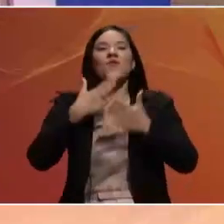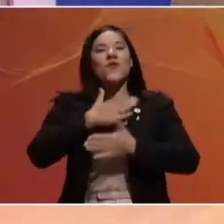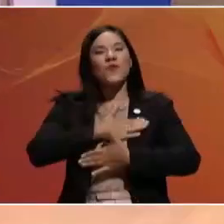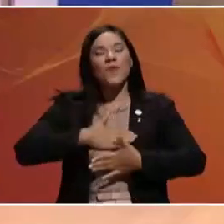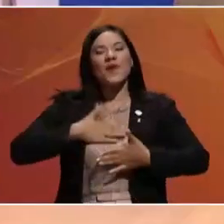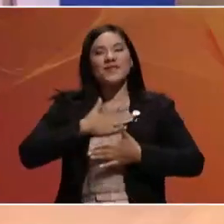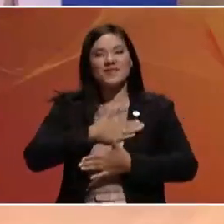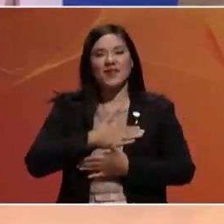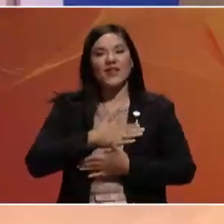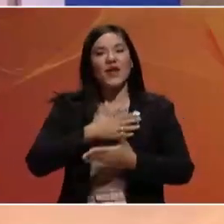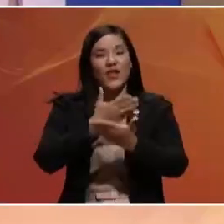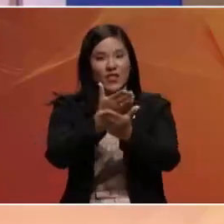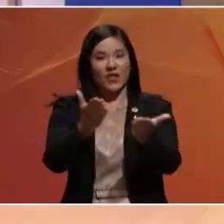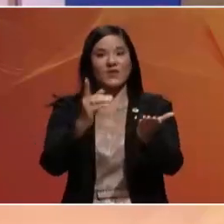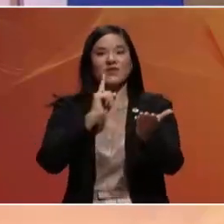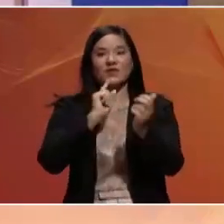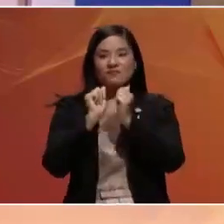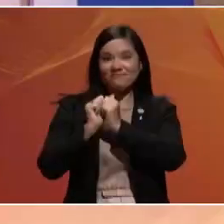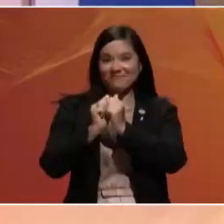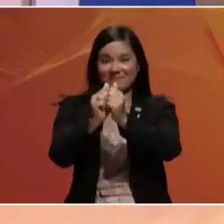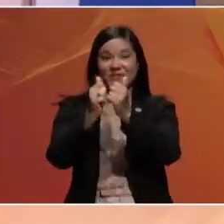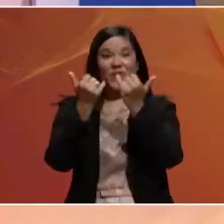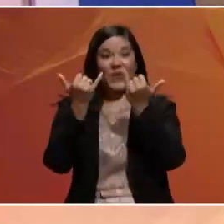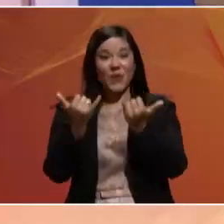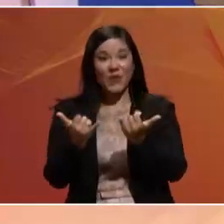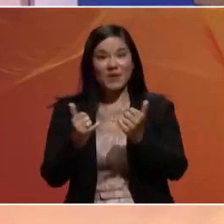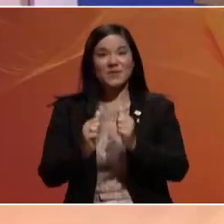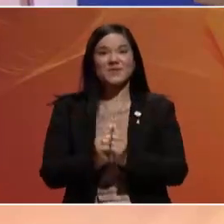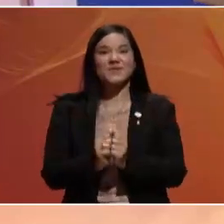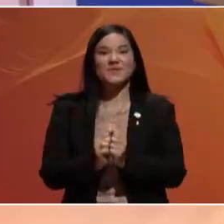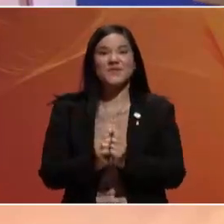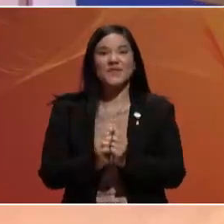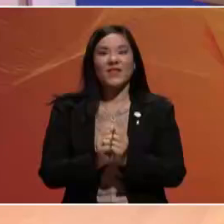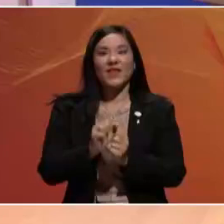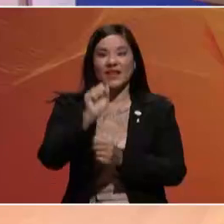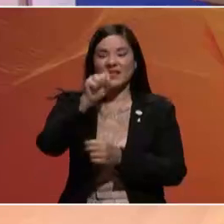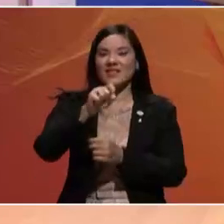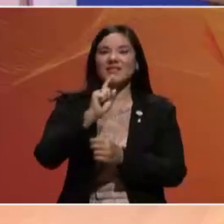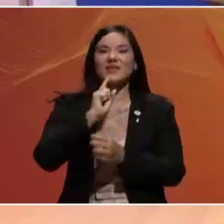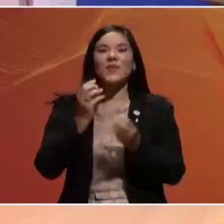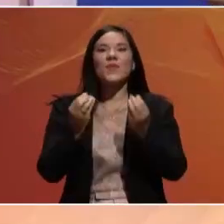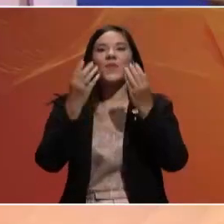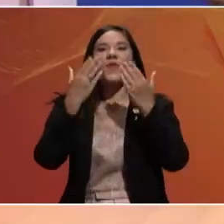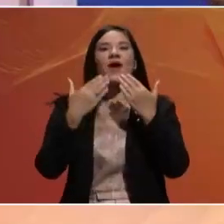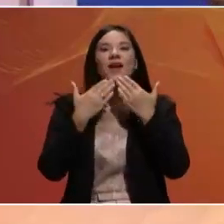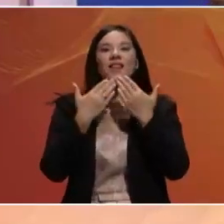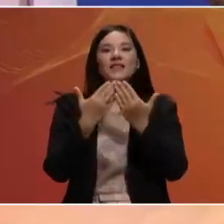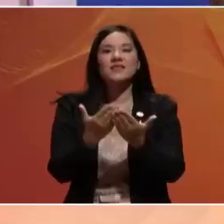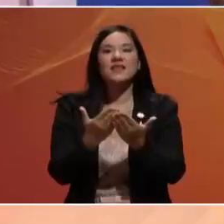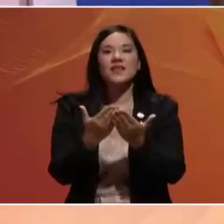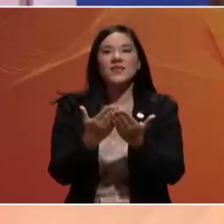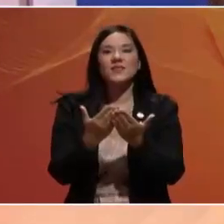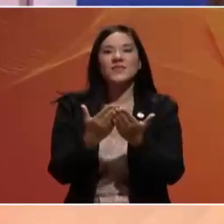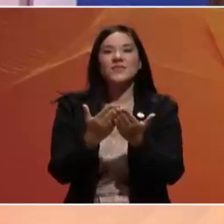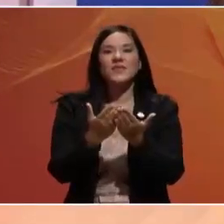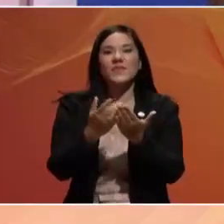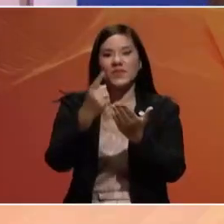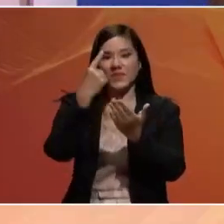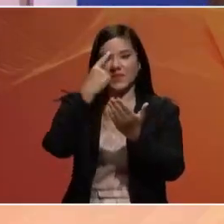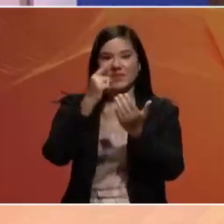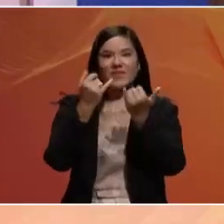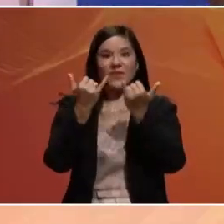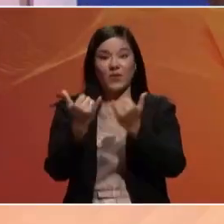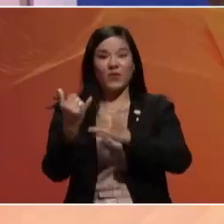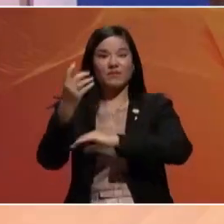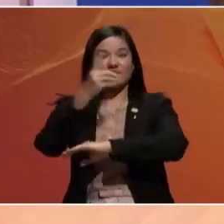de que usted esté aquí con nosotros. Nosotros también estamos totalmente agradecidos y felicitamos esta iniciativa de las autoridades